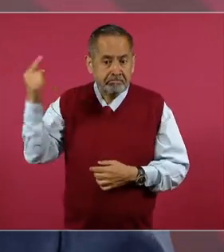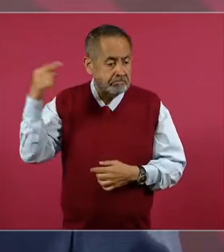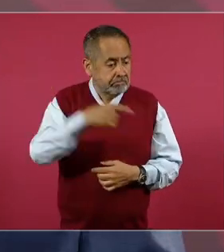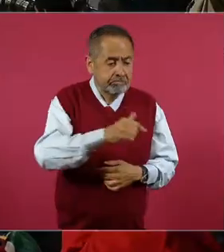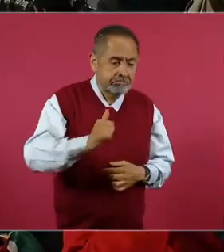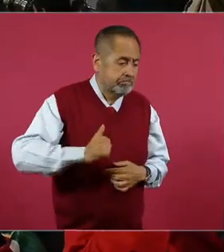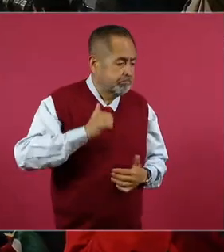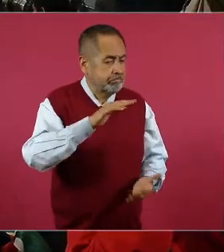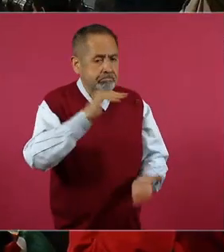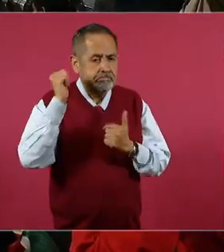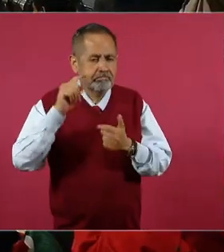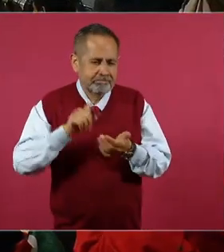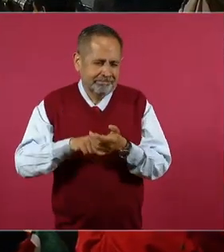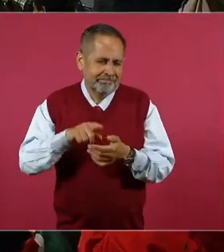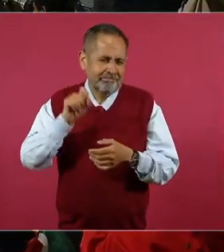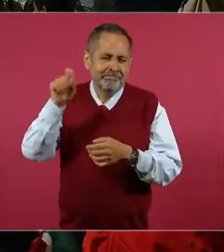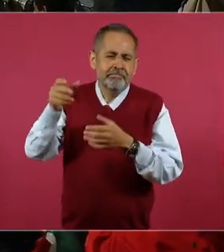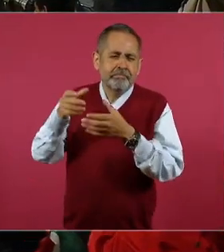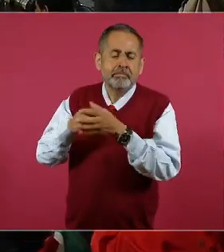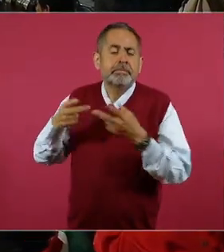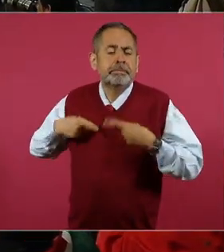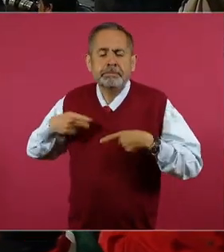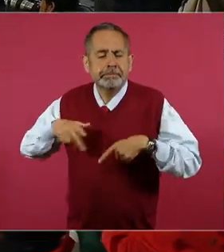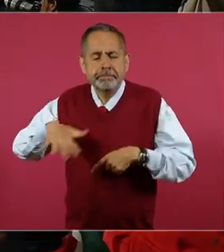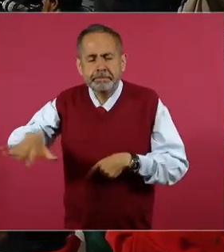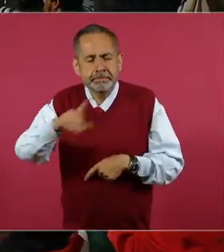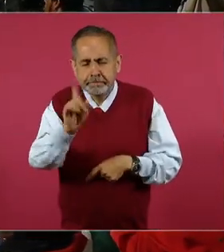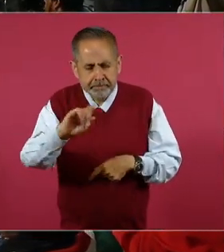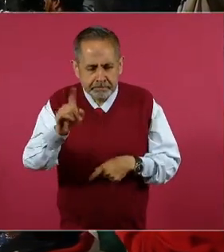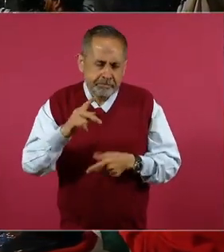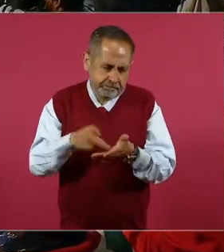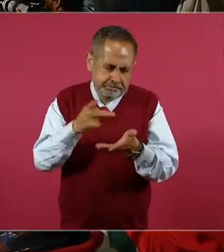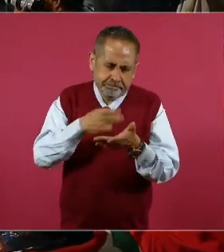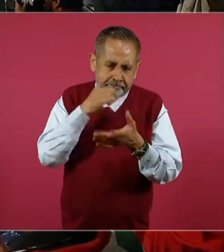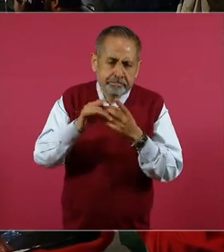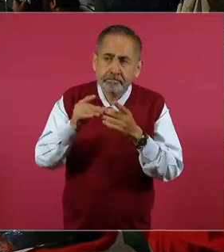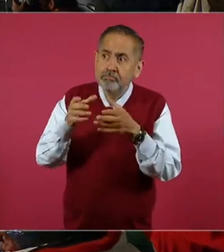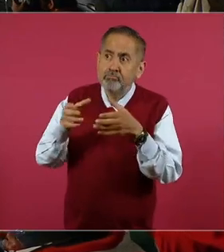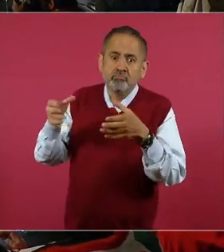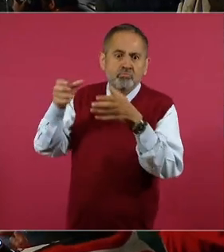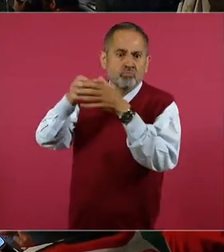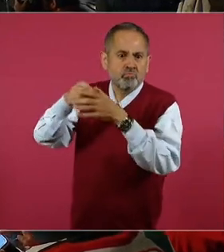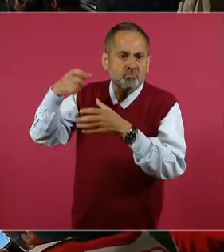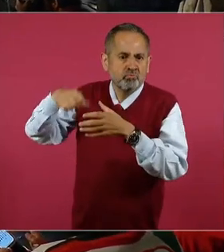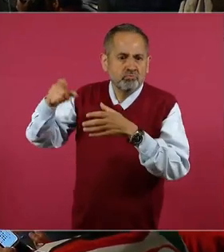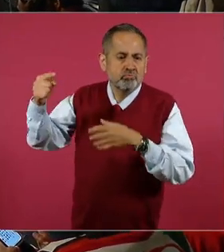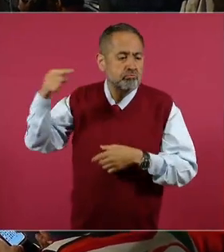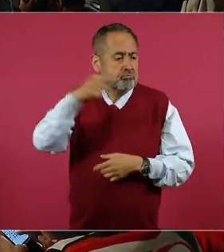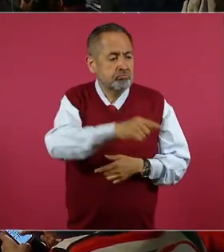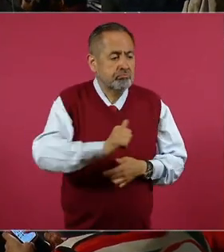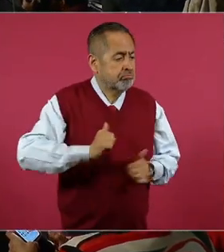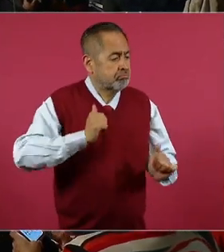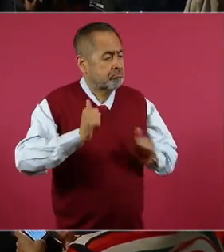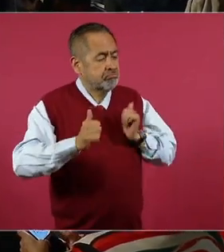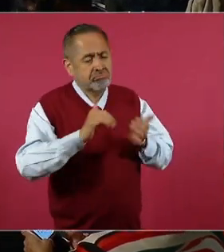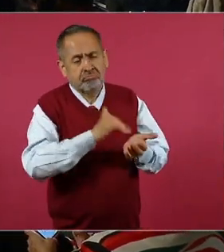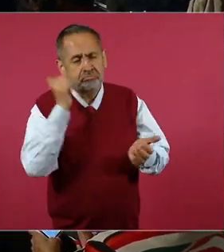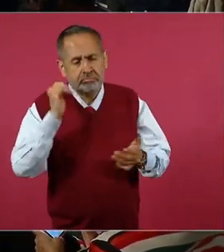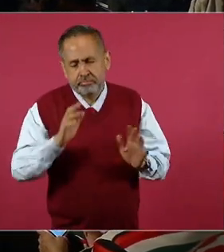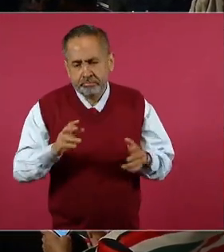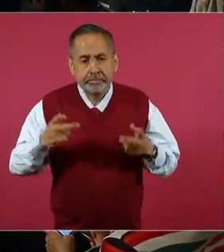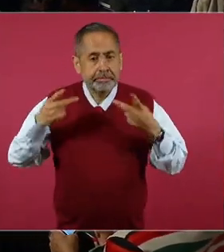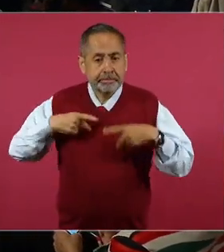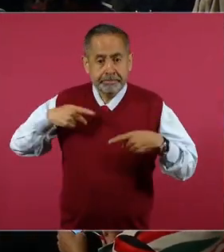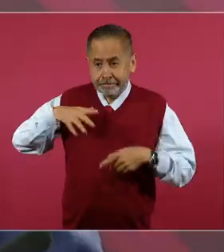me refiero a las élites, no al pueblo español, ya lo he dicho muchas veces, el pueblo español es un pueblo trabajador, es un